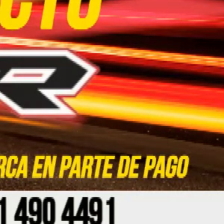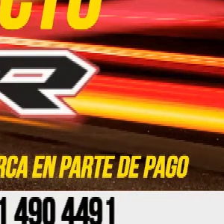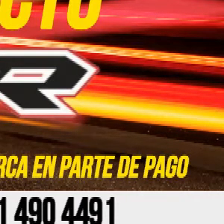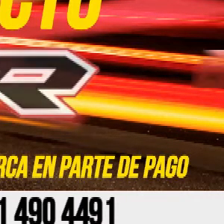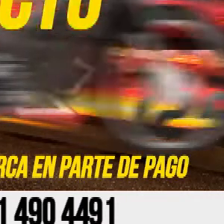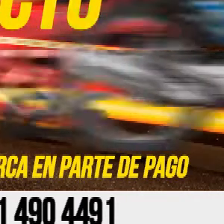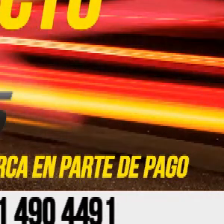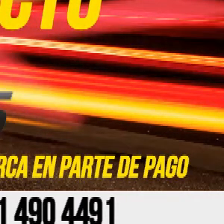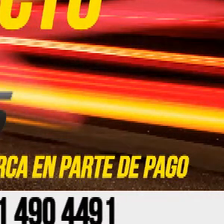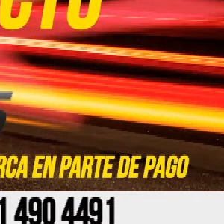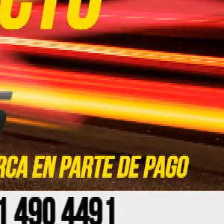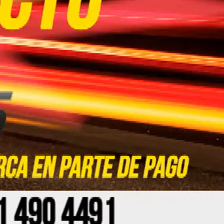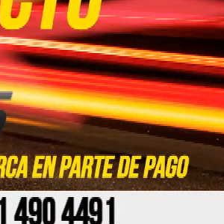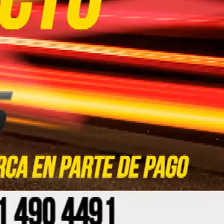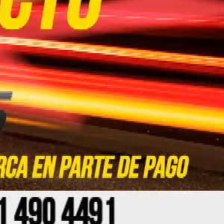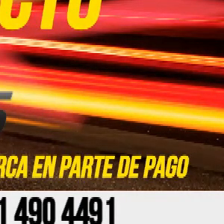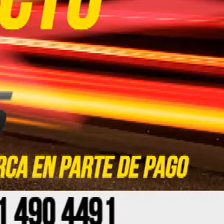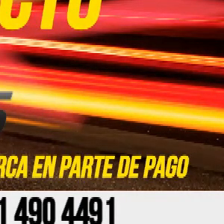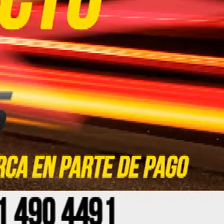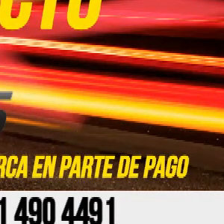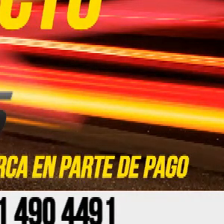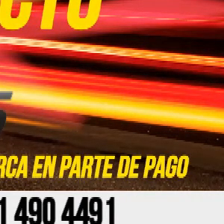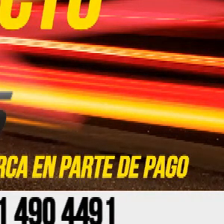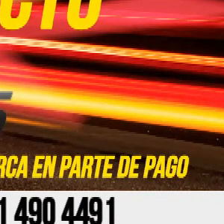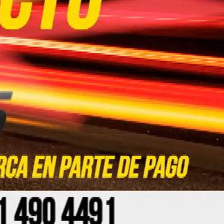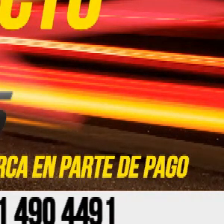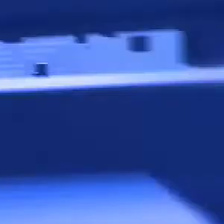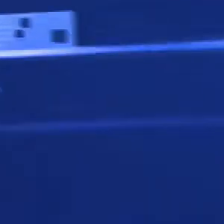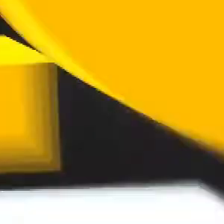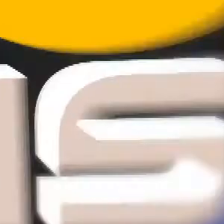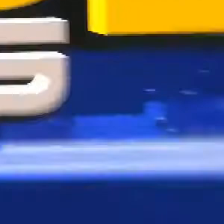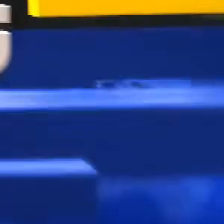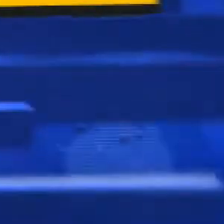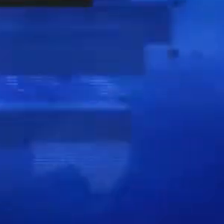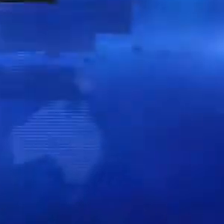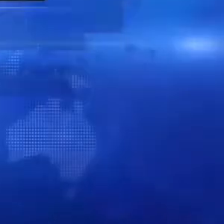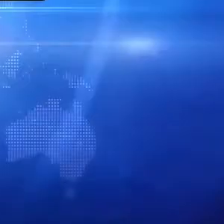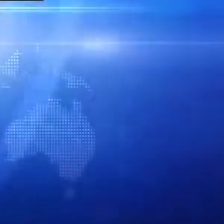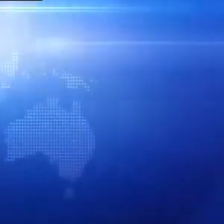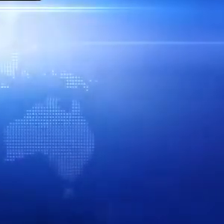Oferta válida hasta el 30 de junio del 2017.